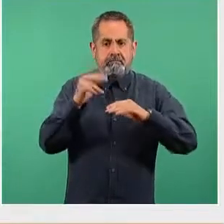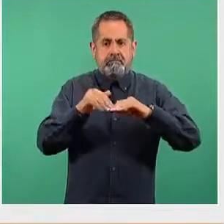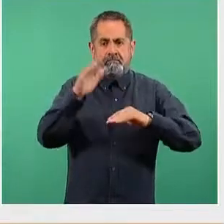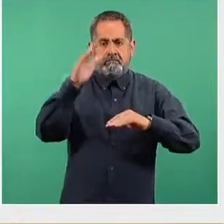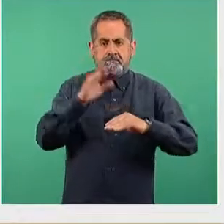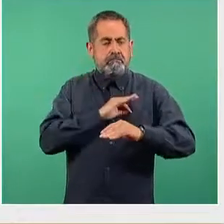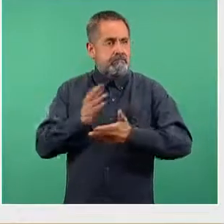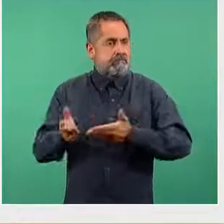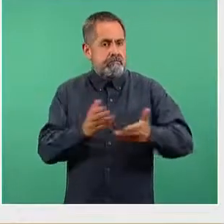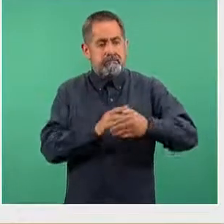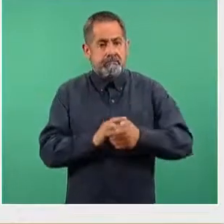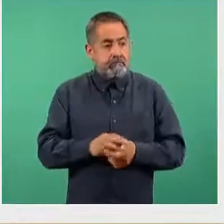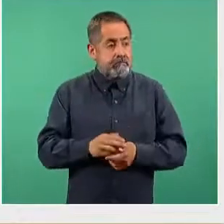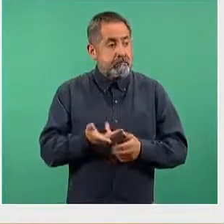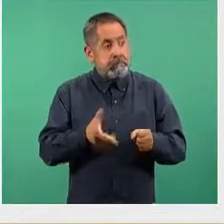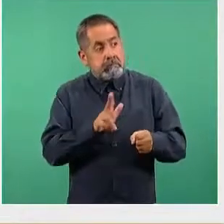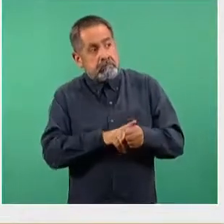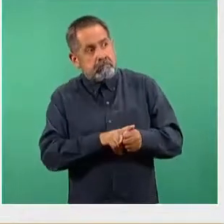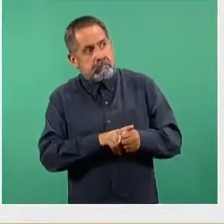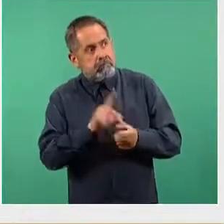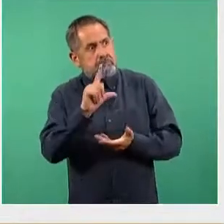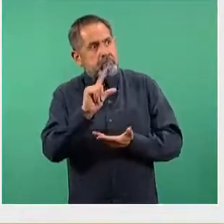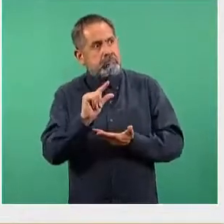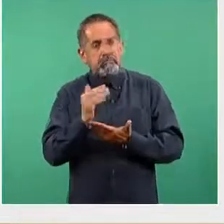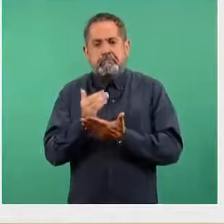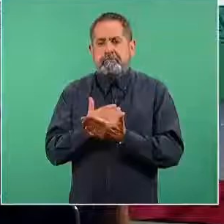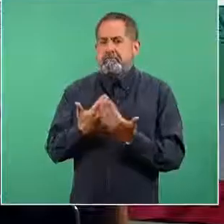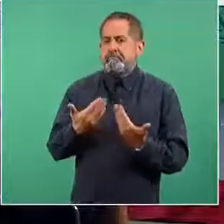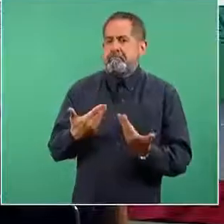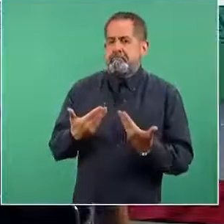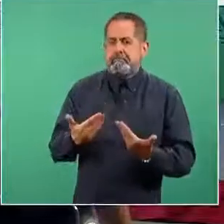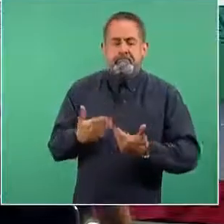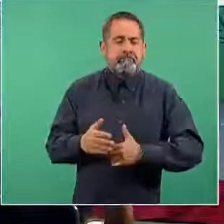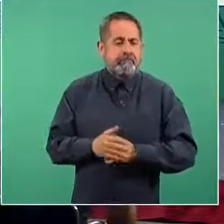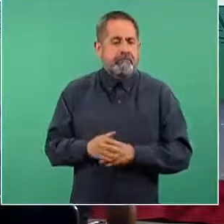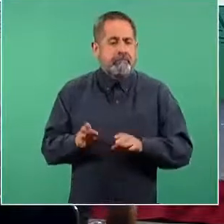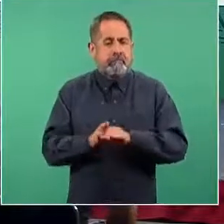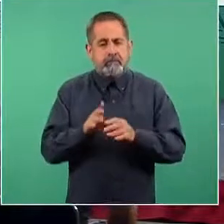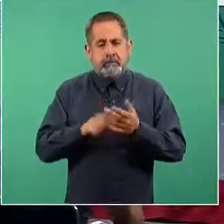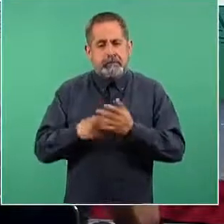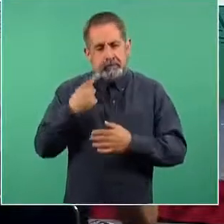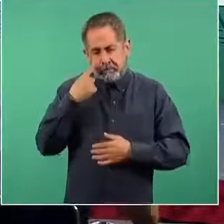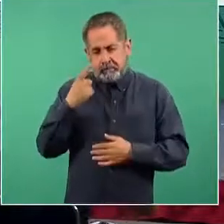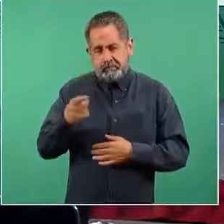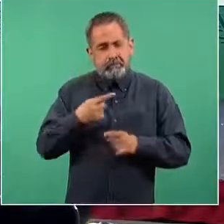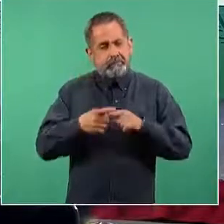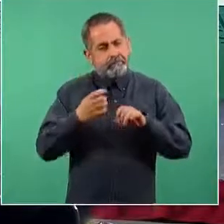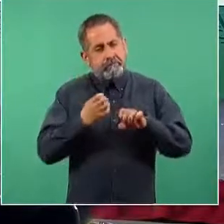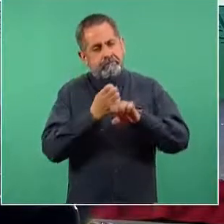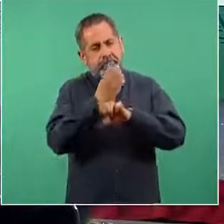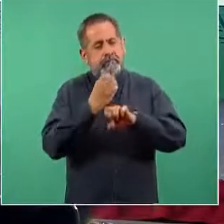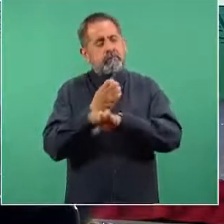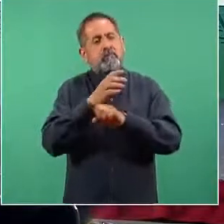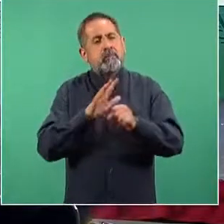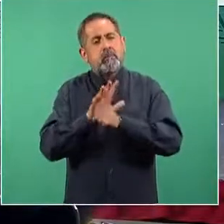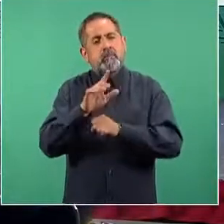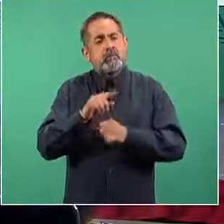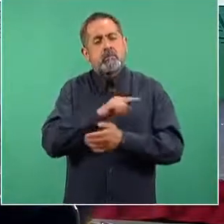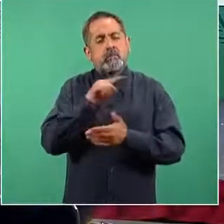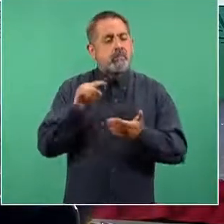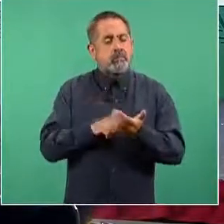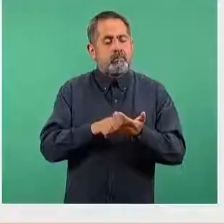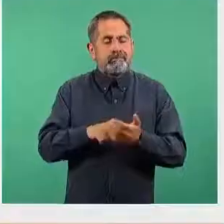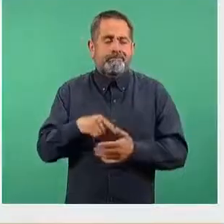tenido prácticamente desde fines de enero. Si vemos la siguiente diapositiva, focalizamos en las entidades federativas. Hoy